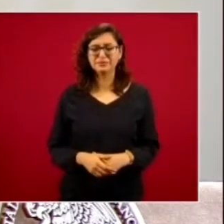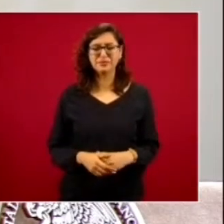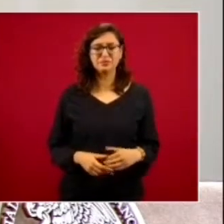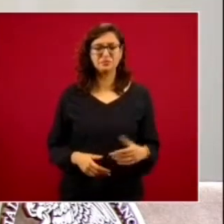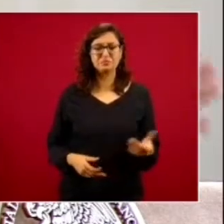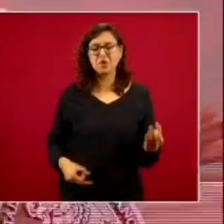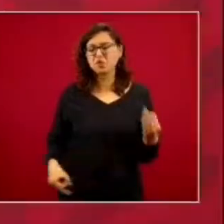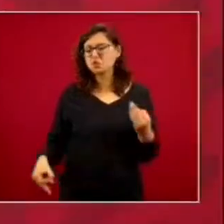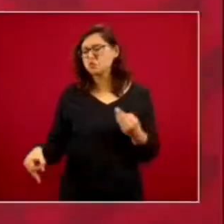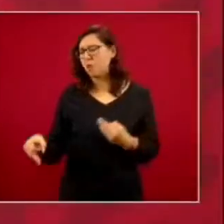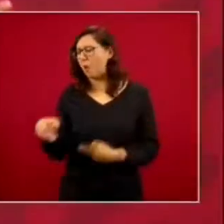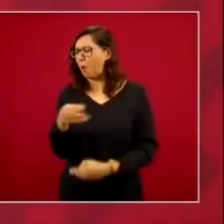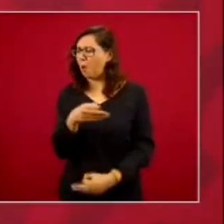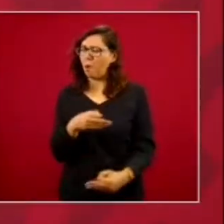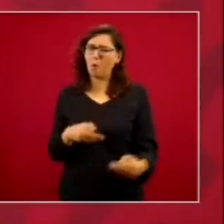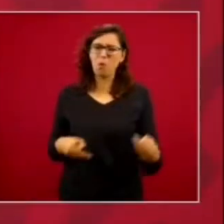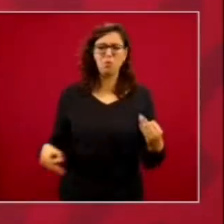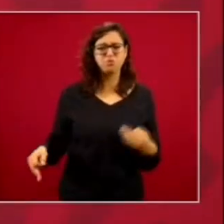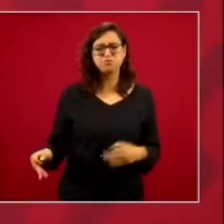Todo era apariencia.